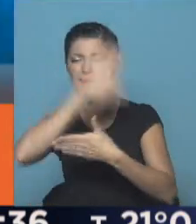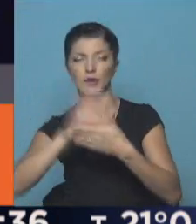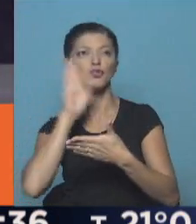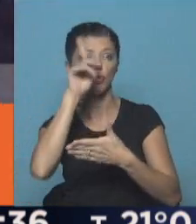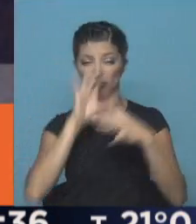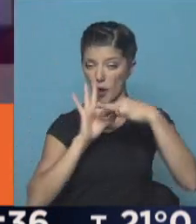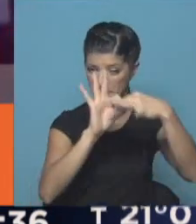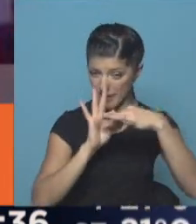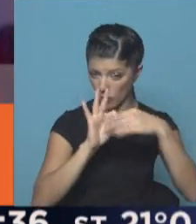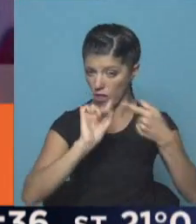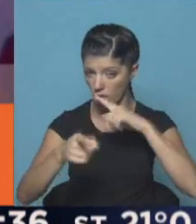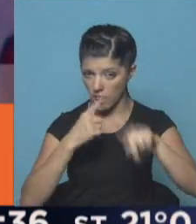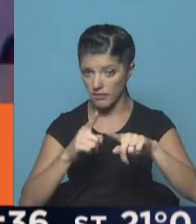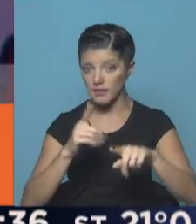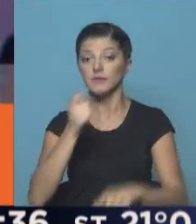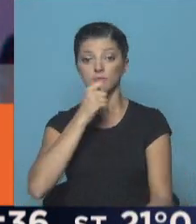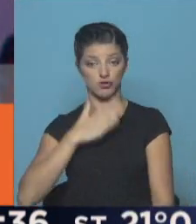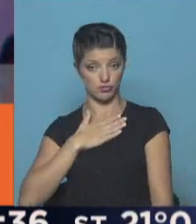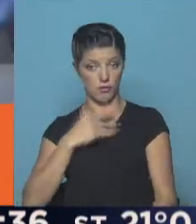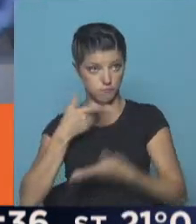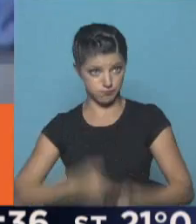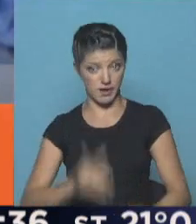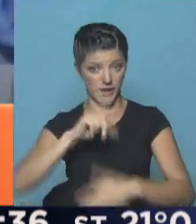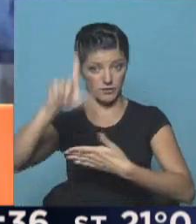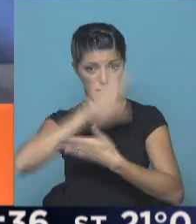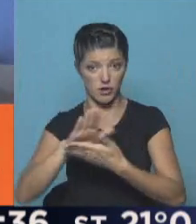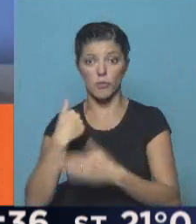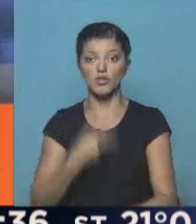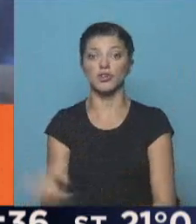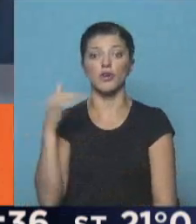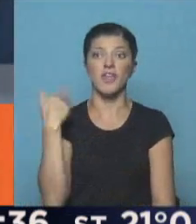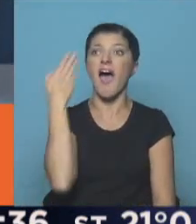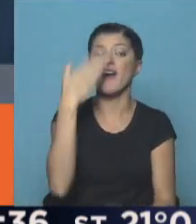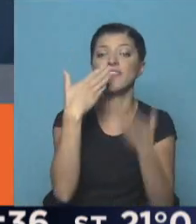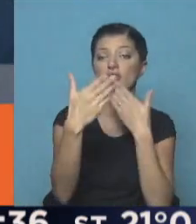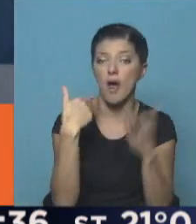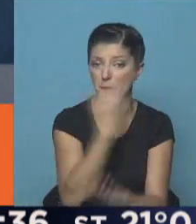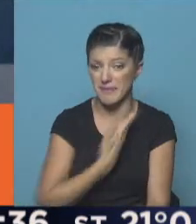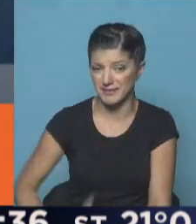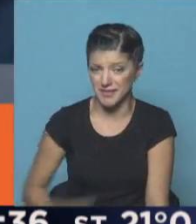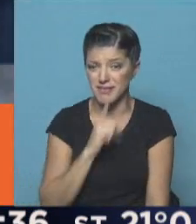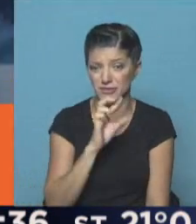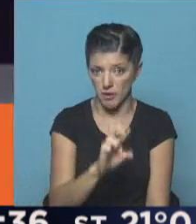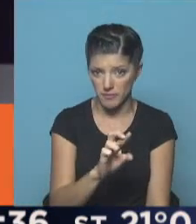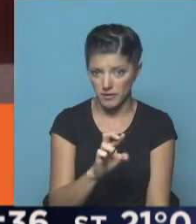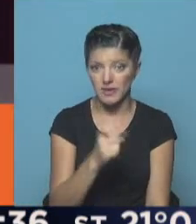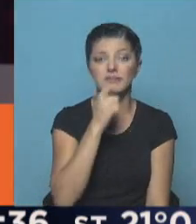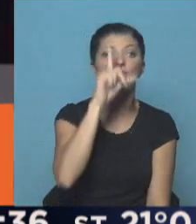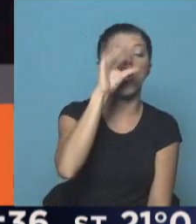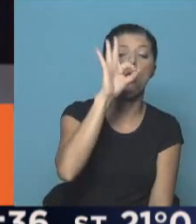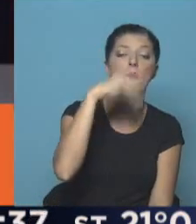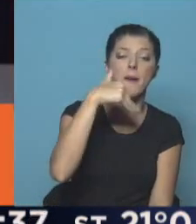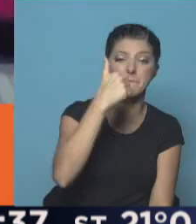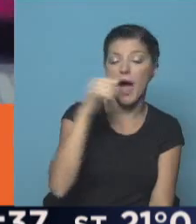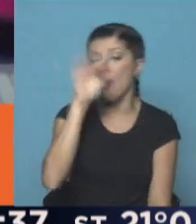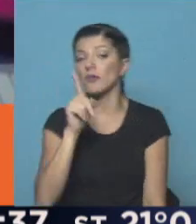Unidos, yo no voy, si yo soy latinoamericano, yo no voy todos los días a hablar con el señor presidente, siendo Obama o siendo Trump. Yo